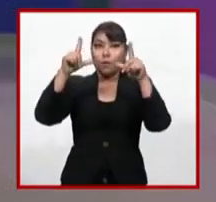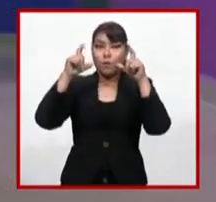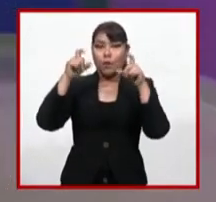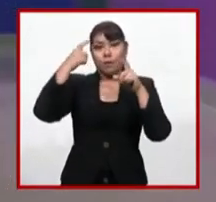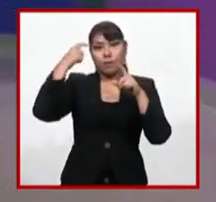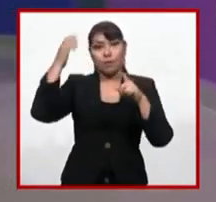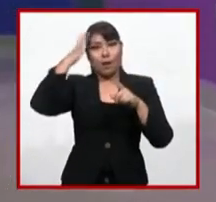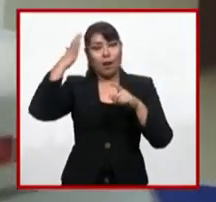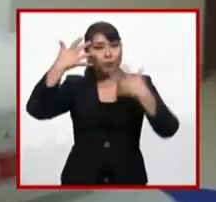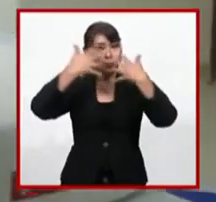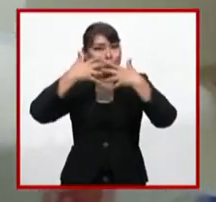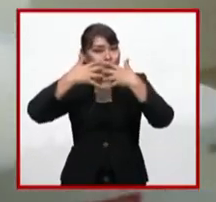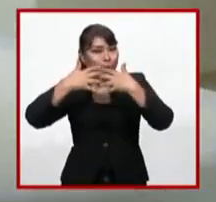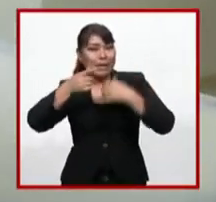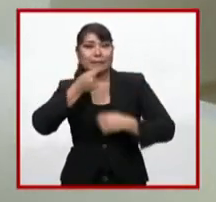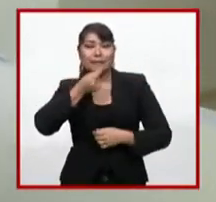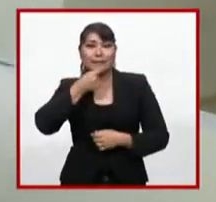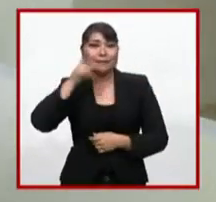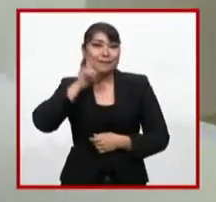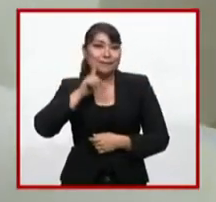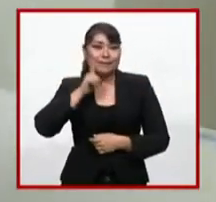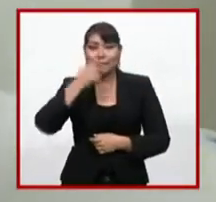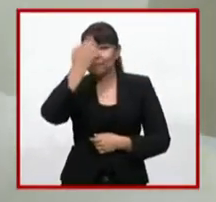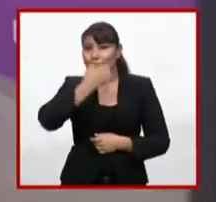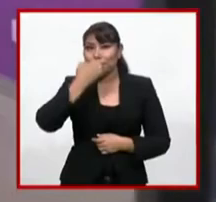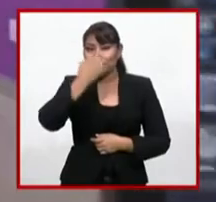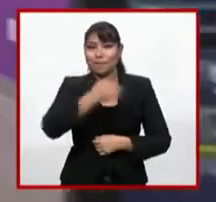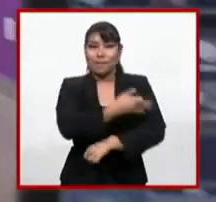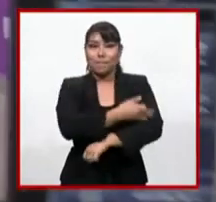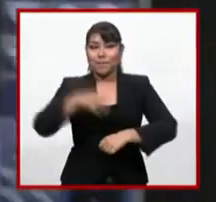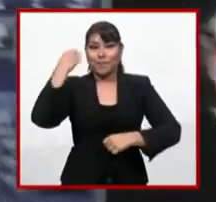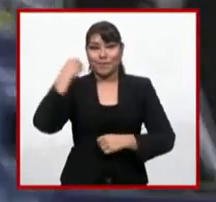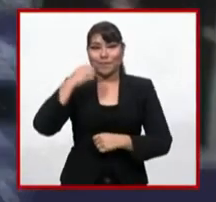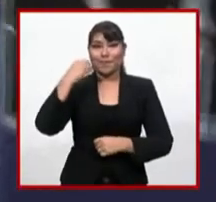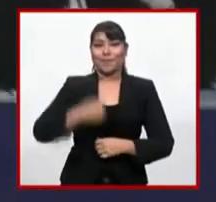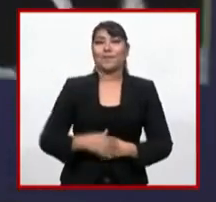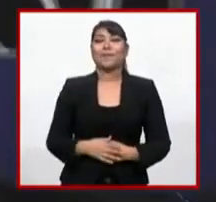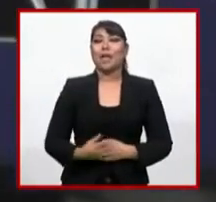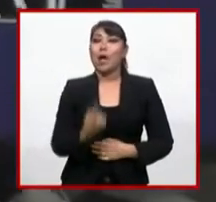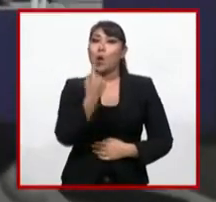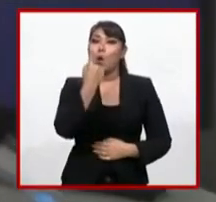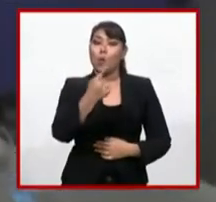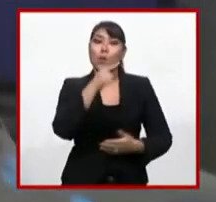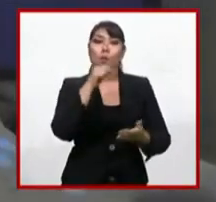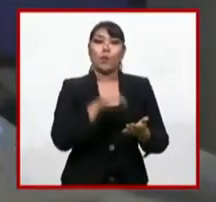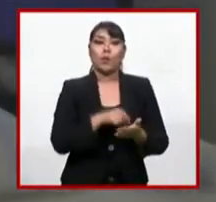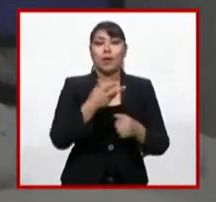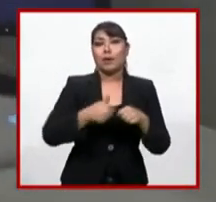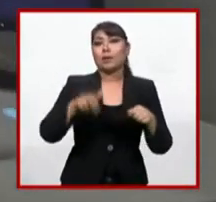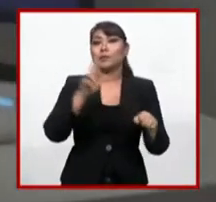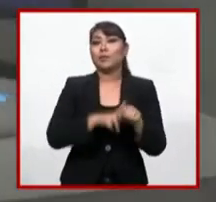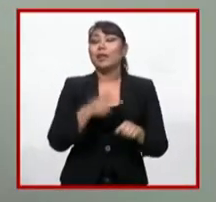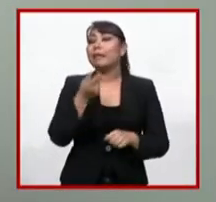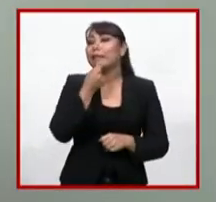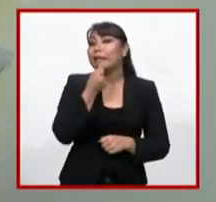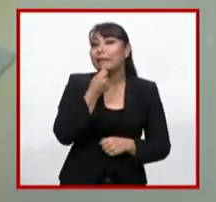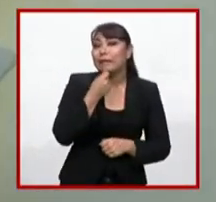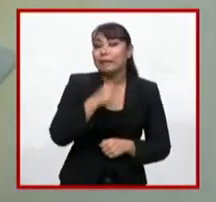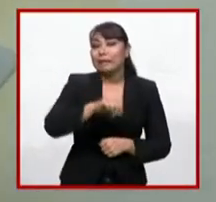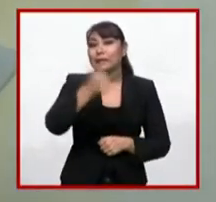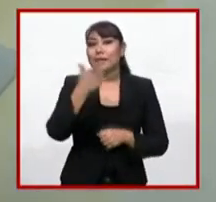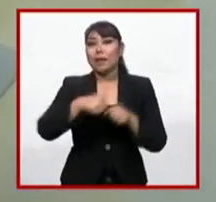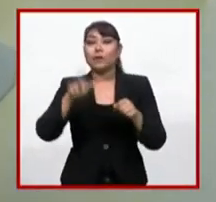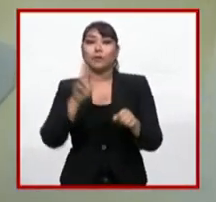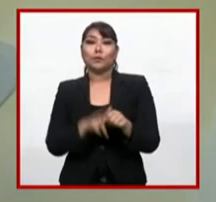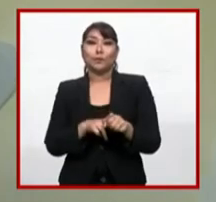le pertenecen a las niñas y niños y a las familias oaxaqueñas. Uno de ellos instalado en el Hospital de la Niñez y el otro